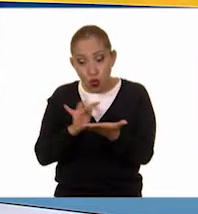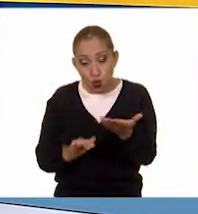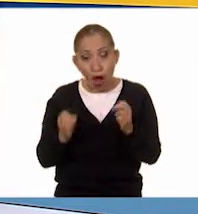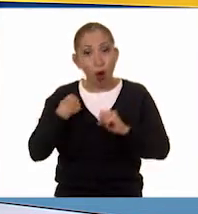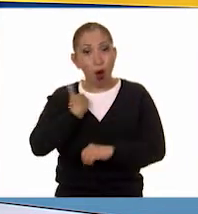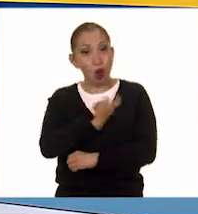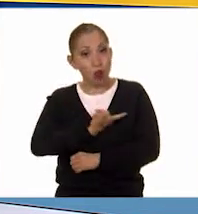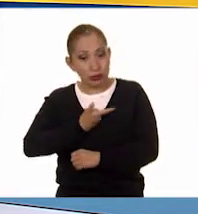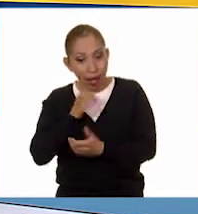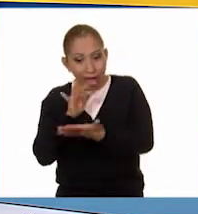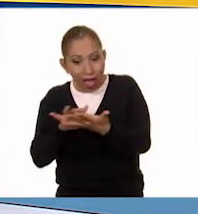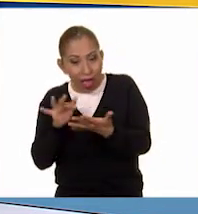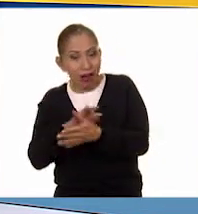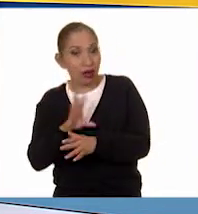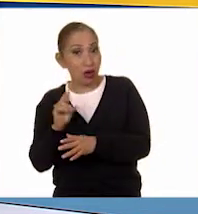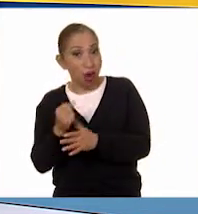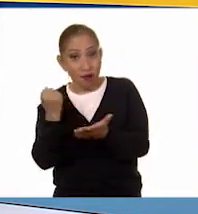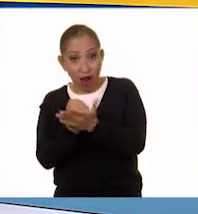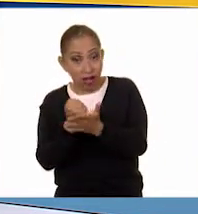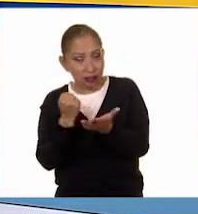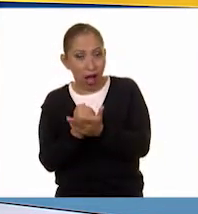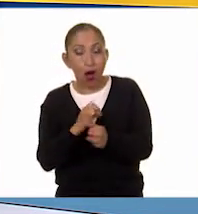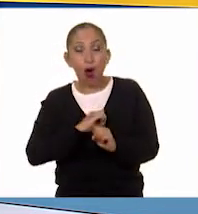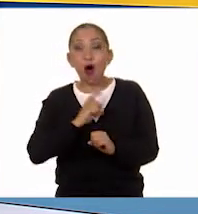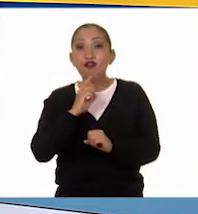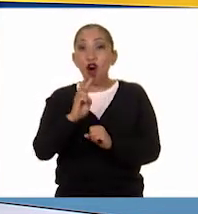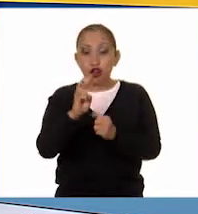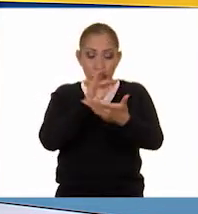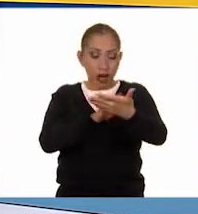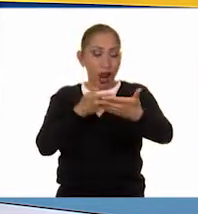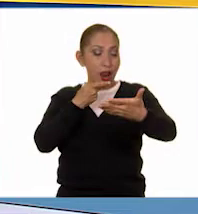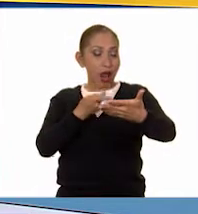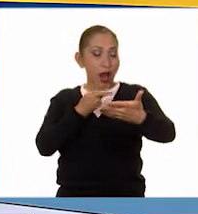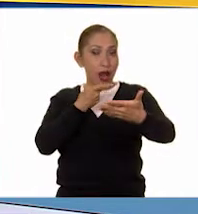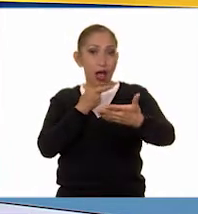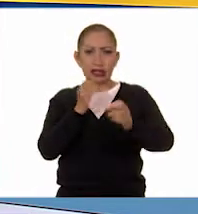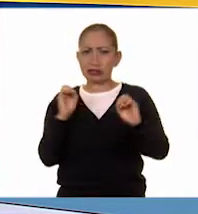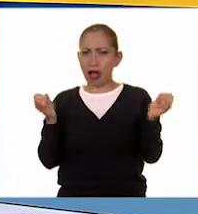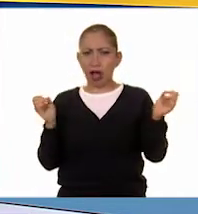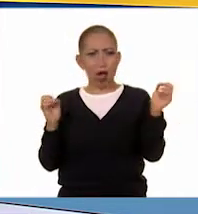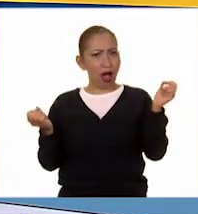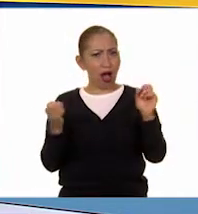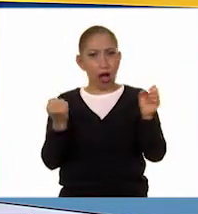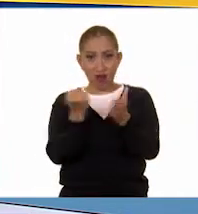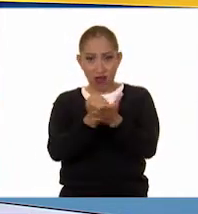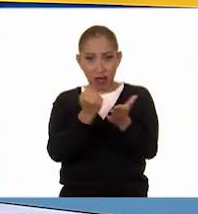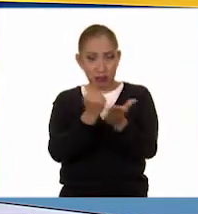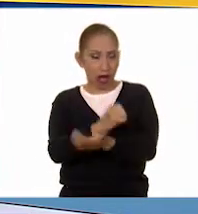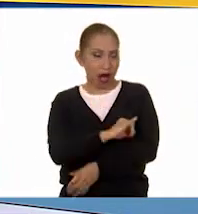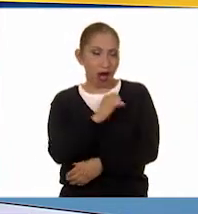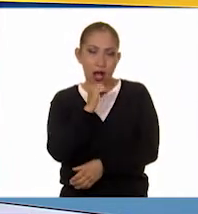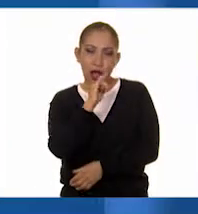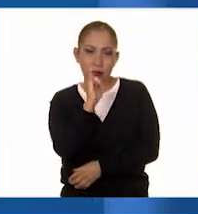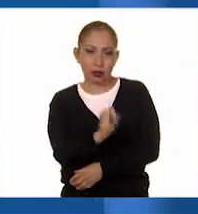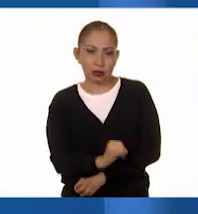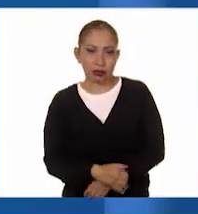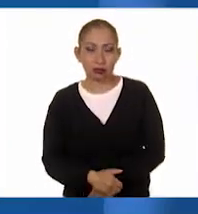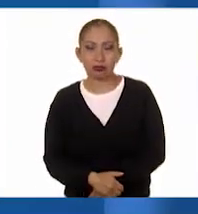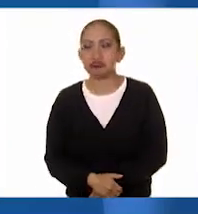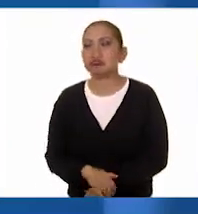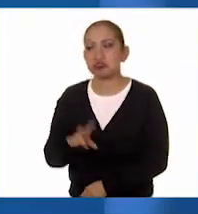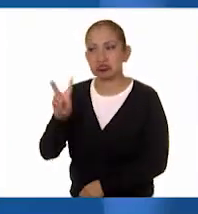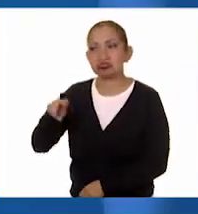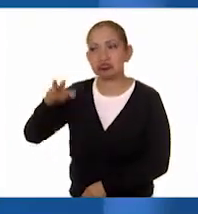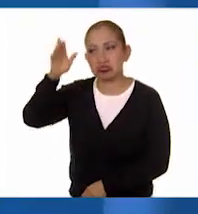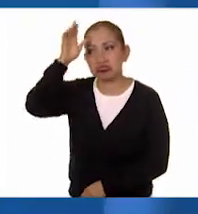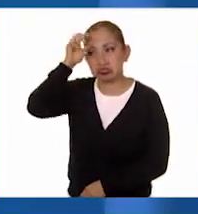el gusto por la lectura, ni la lectura en voz alta, ni nada de nada con sangre, nada. Completamente